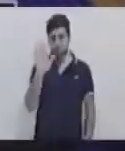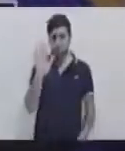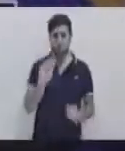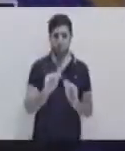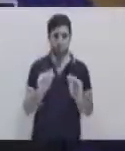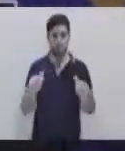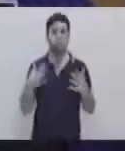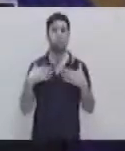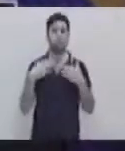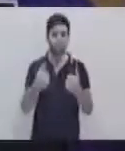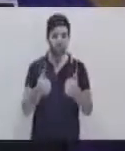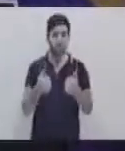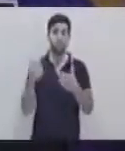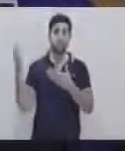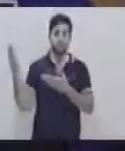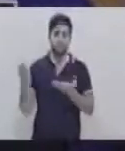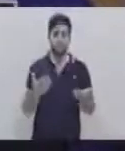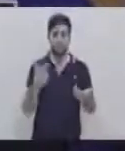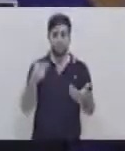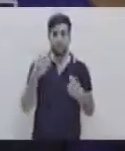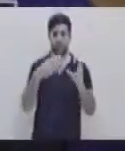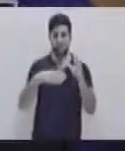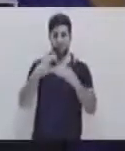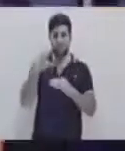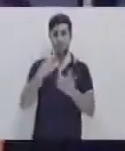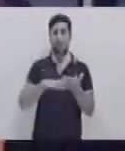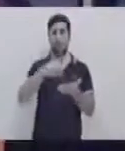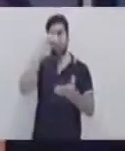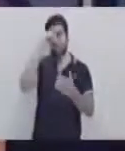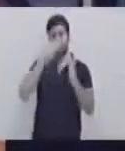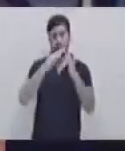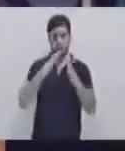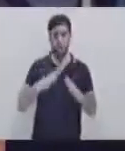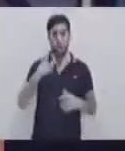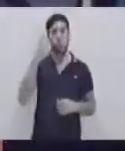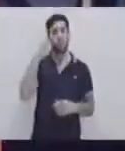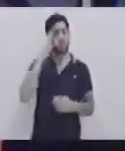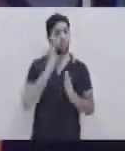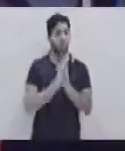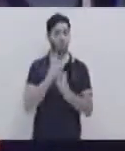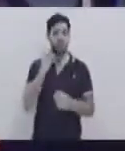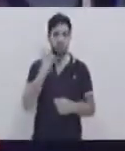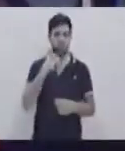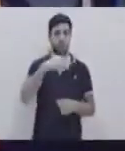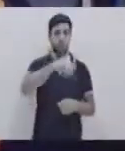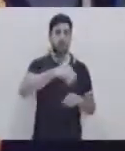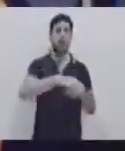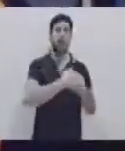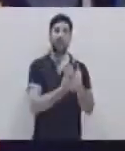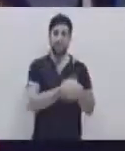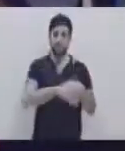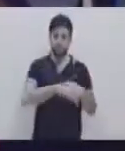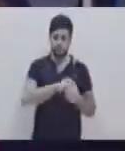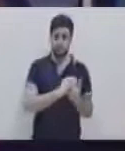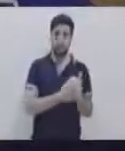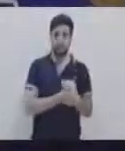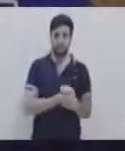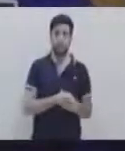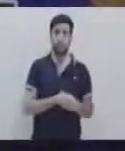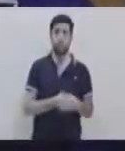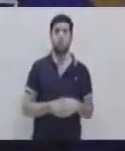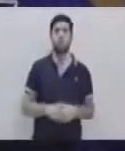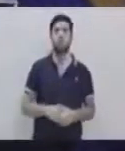Hola niños y niñas, bienvenidos al programa Aprende en Casa. Recuerda lavarte las manos constantemente con agua y